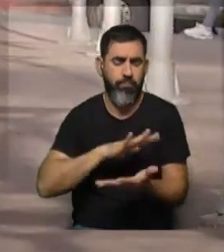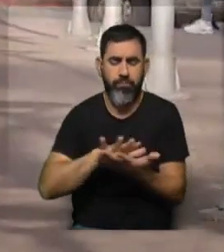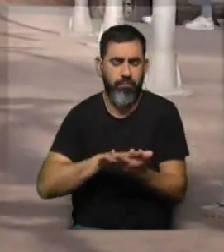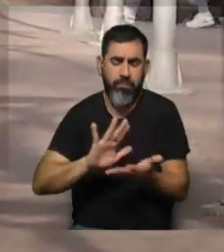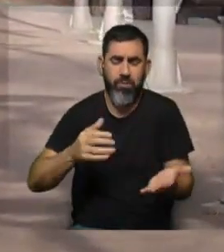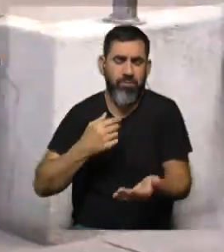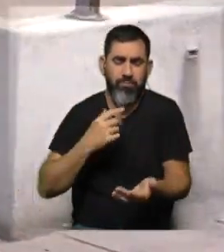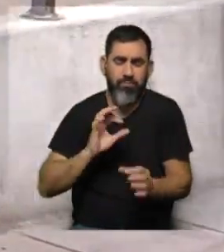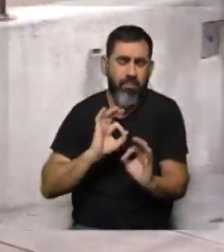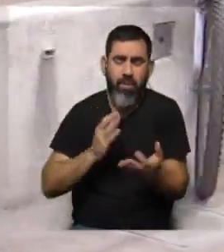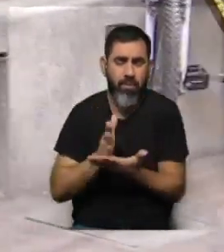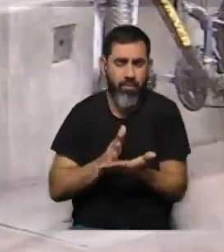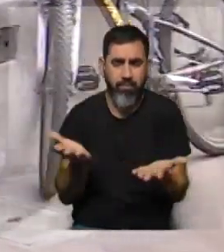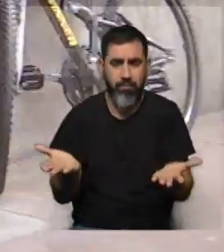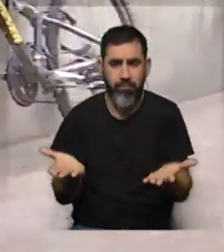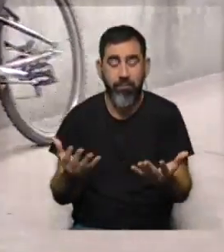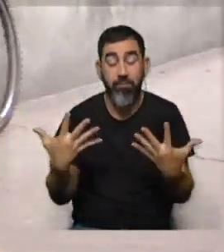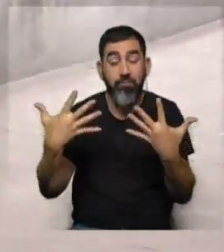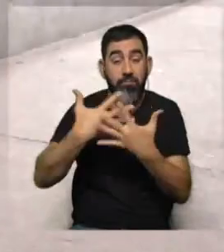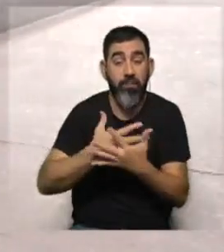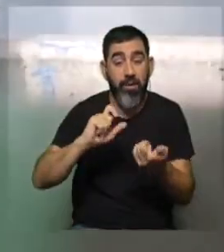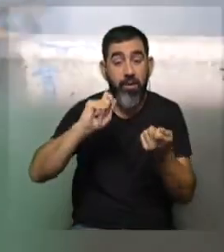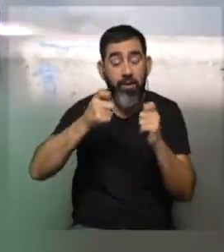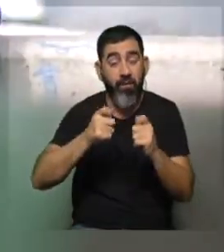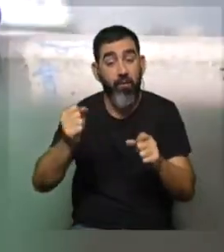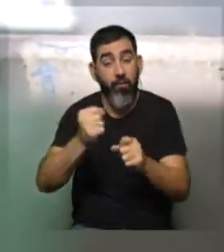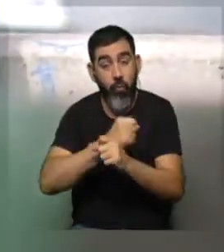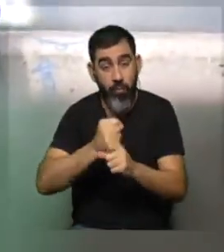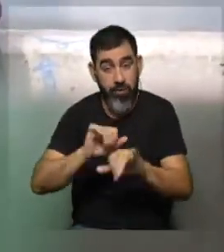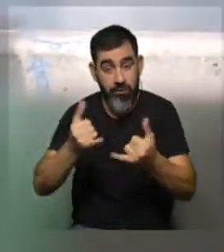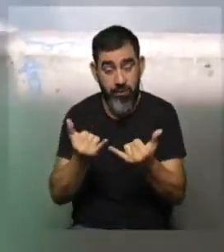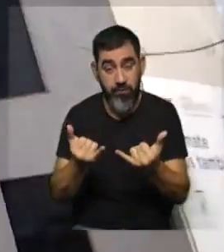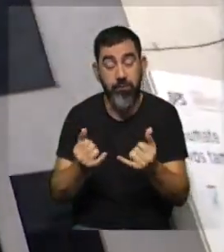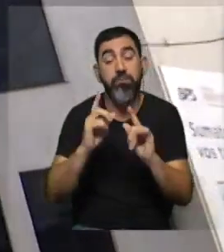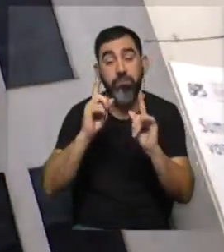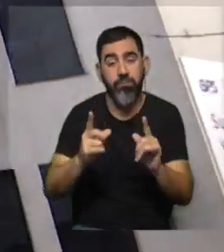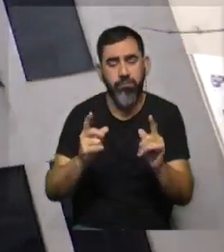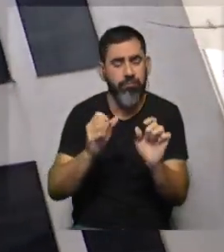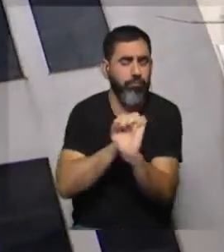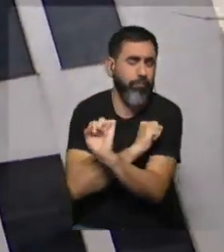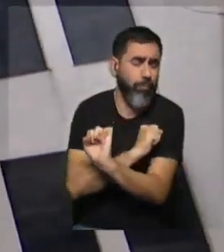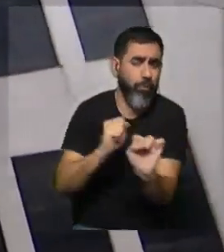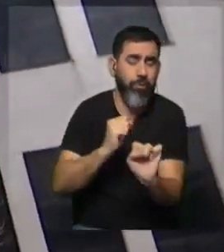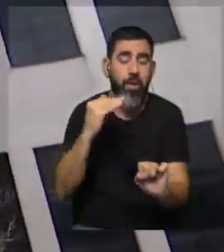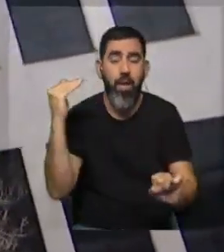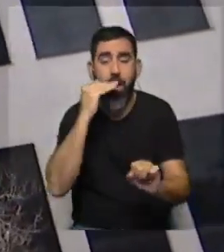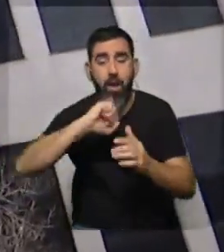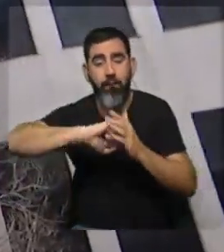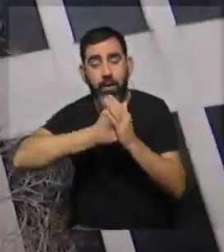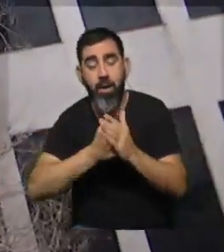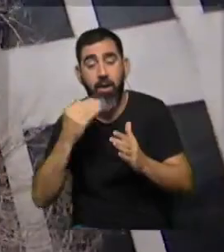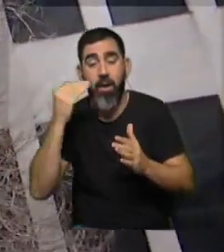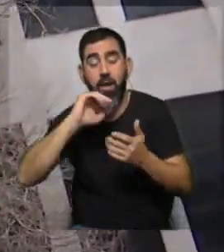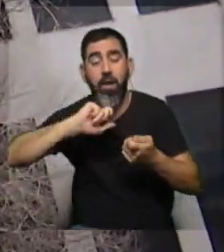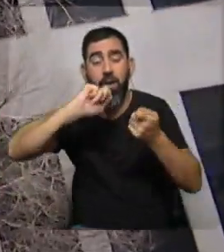incluso no solo que afecte la reforma aprobada sino que inviabiliza caja bancaria caja